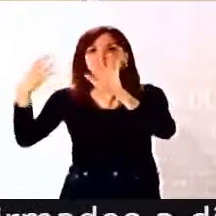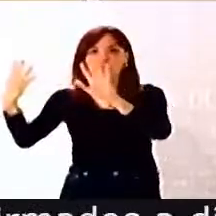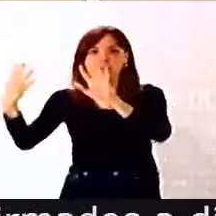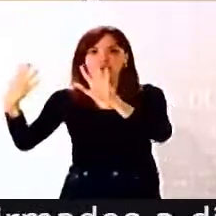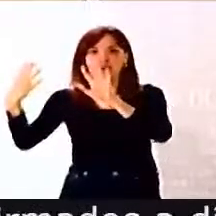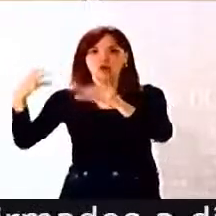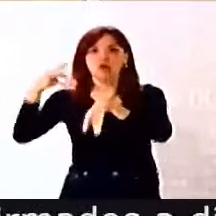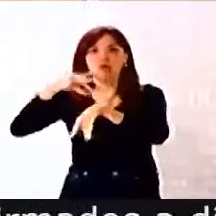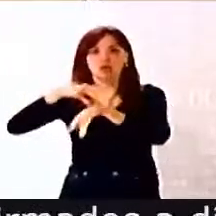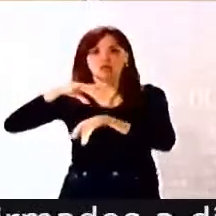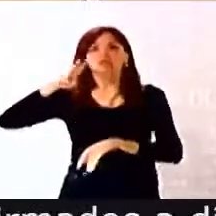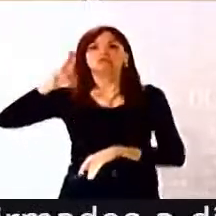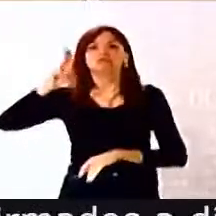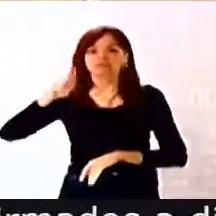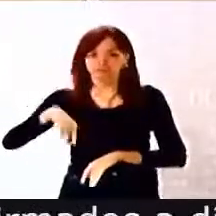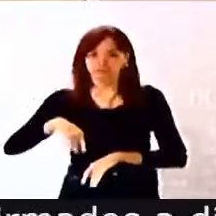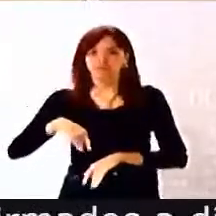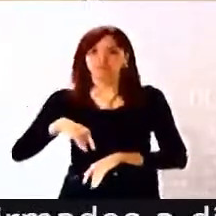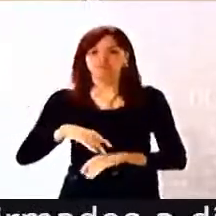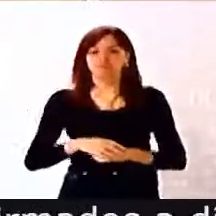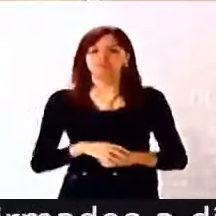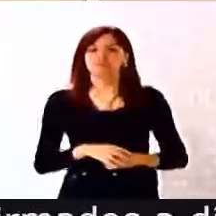189 casos confirmados.